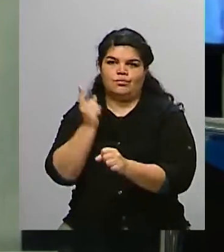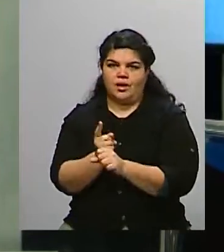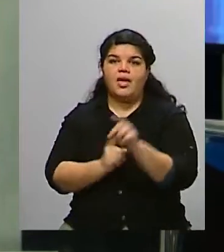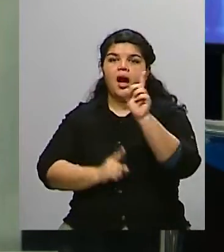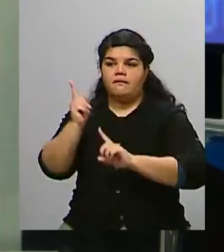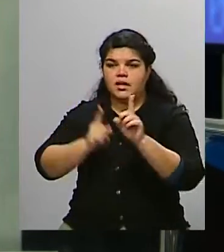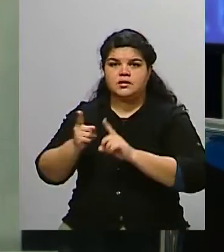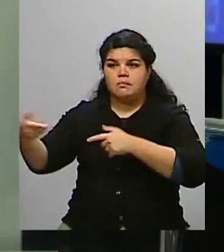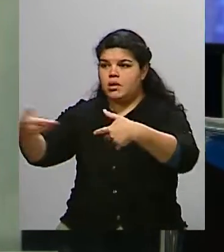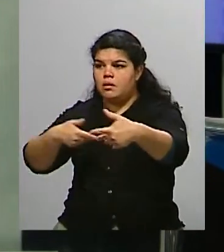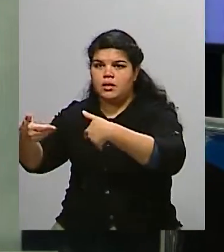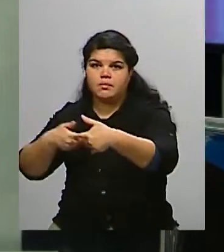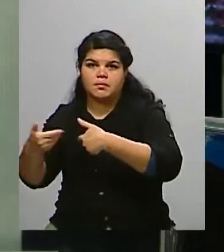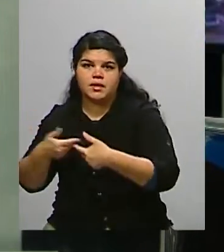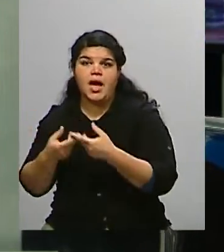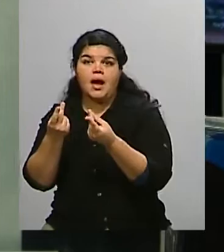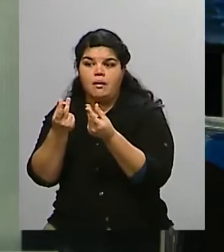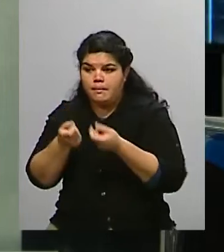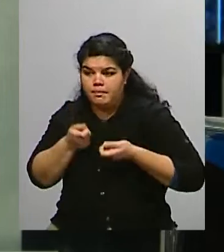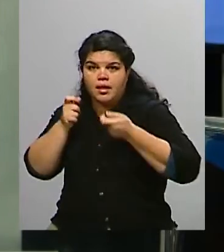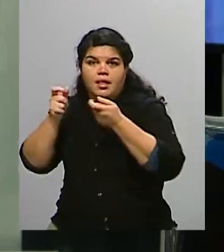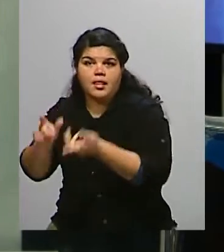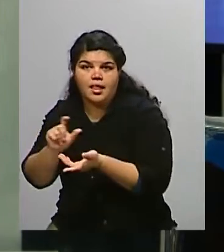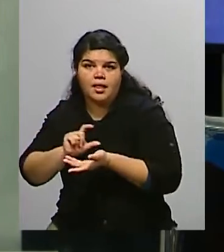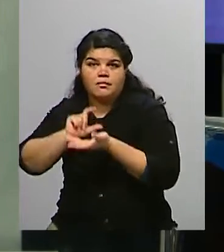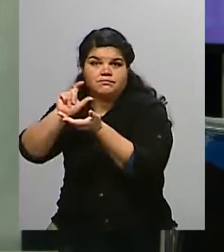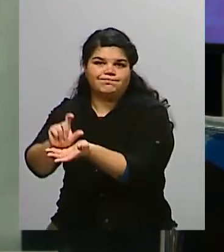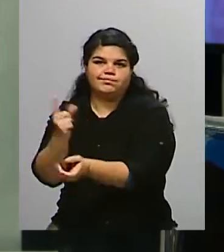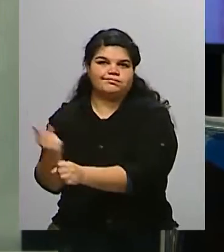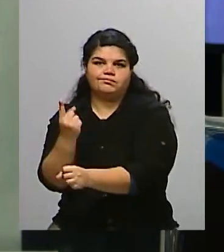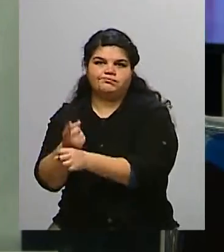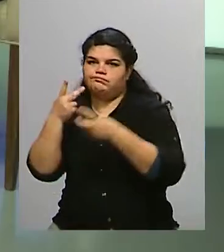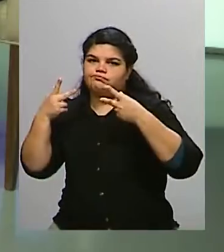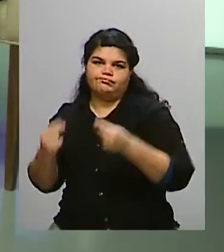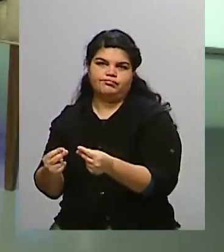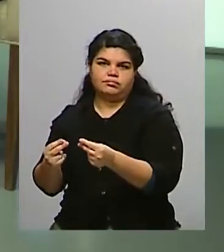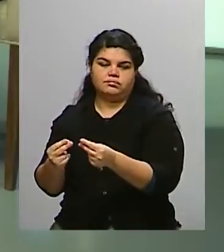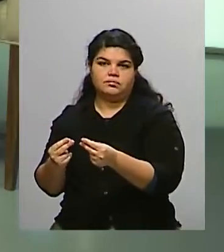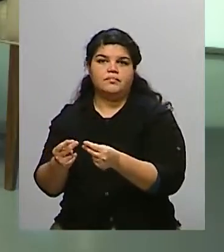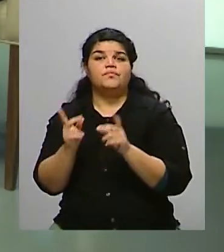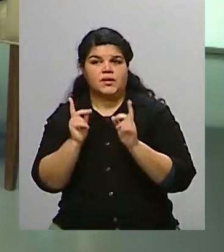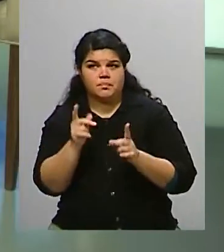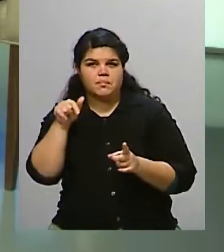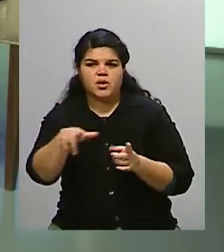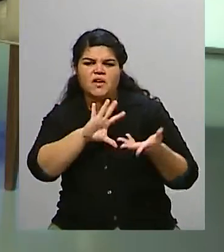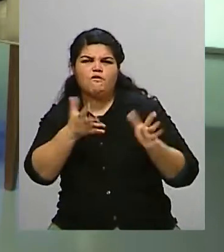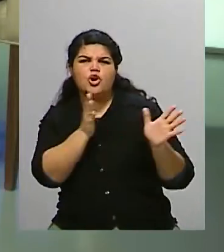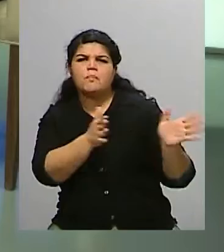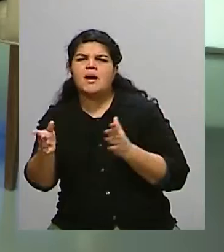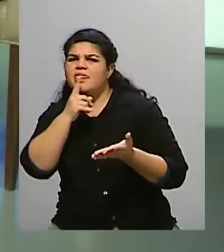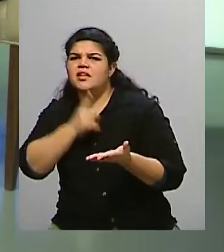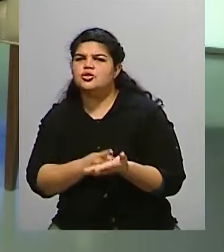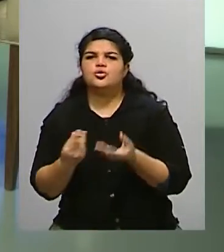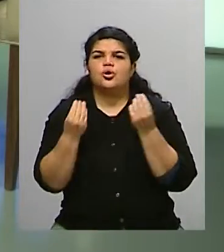como bien decíamos, todos los recursos y la toma de decisiones. Para eso se sigue un proceso, digamos, el